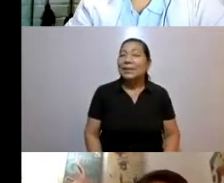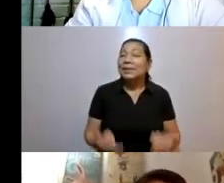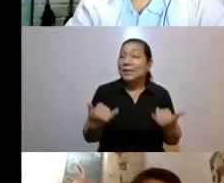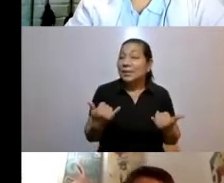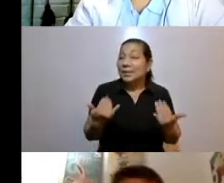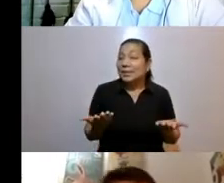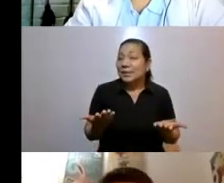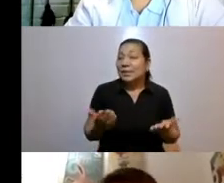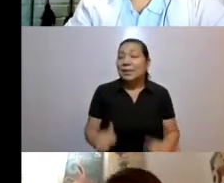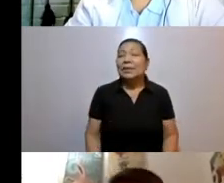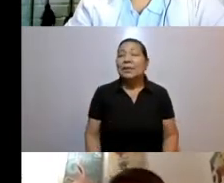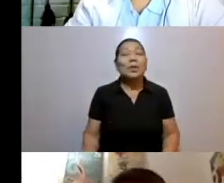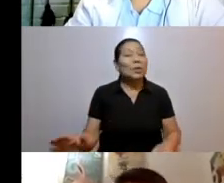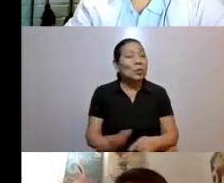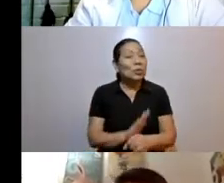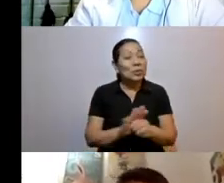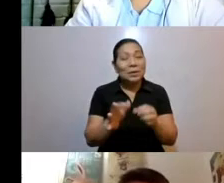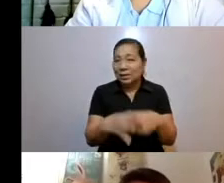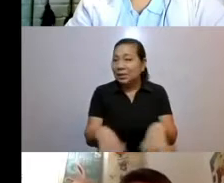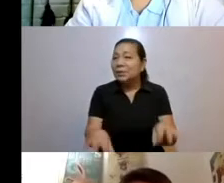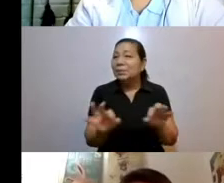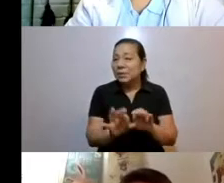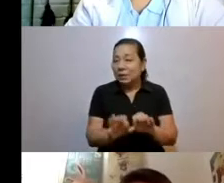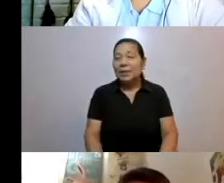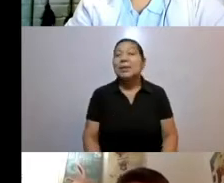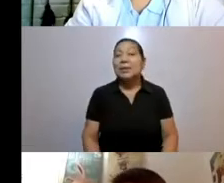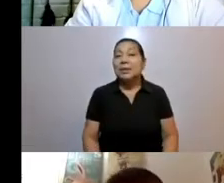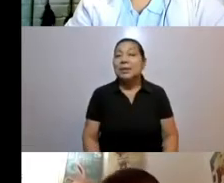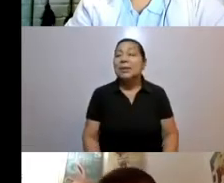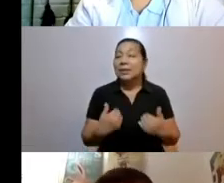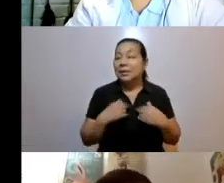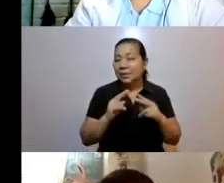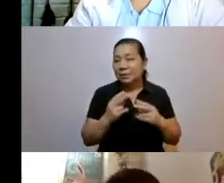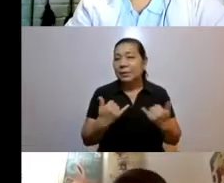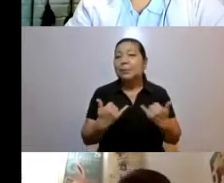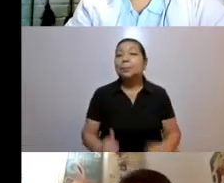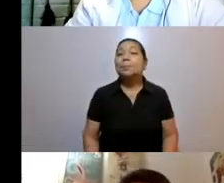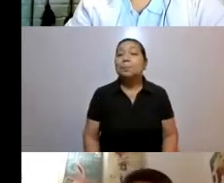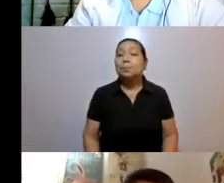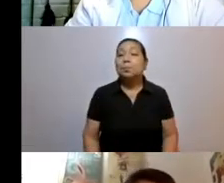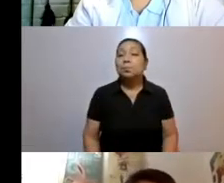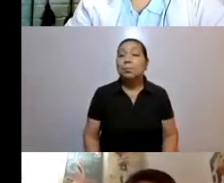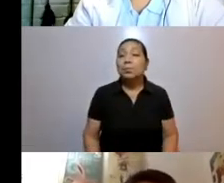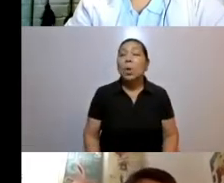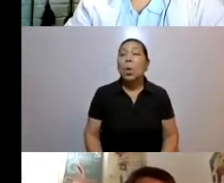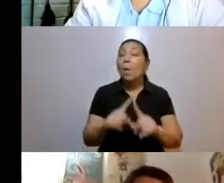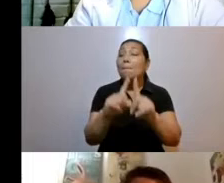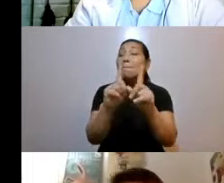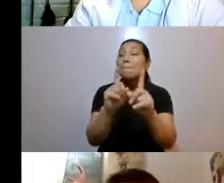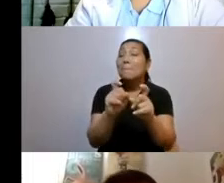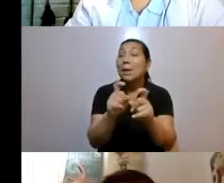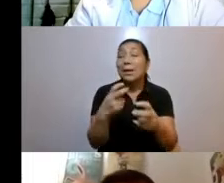esto es un factor sumamente importante que tenemos que tener en cuenta. Ahora, el interrogatorio a veces se